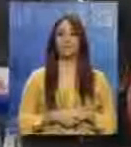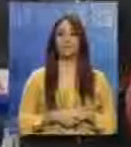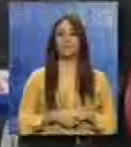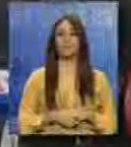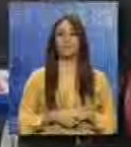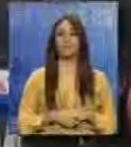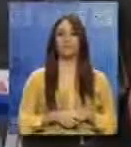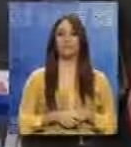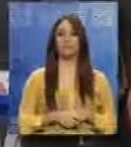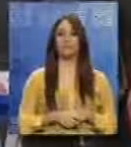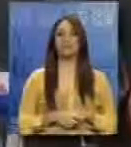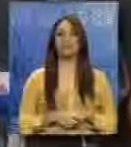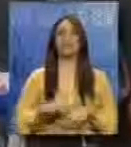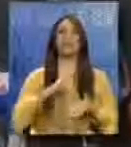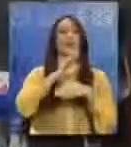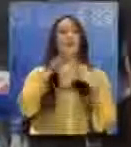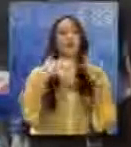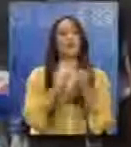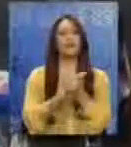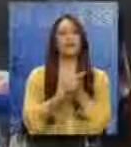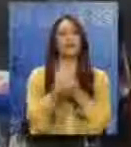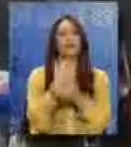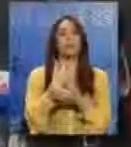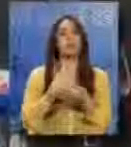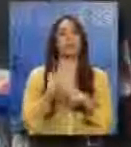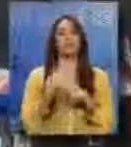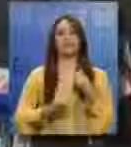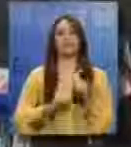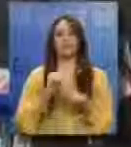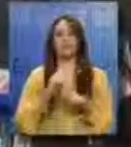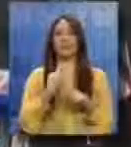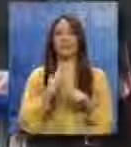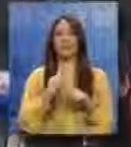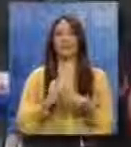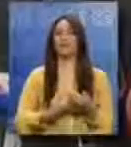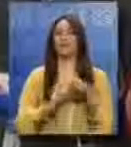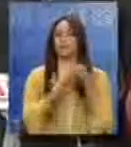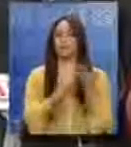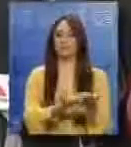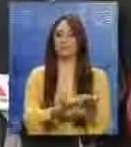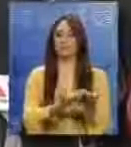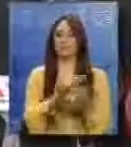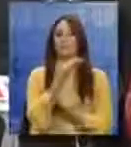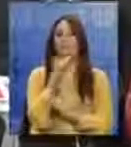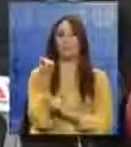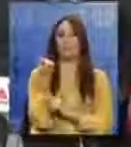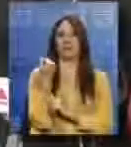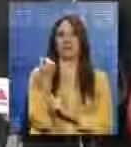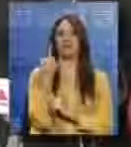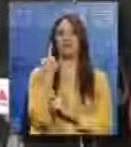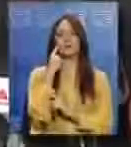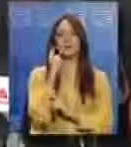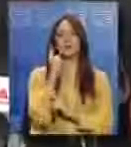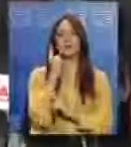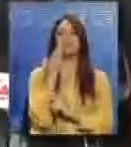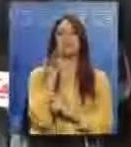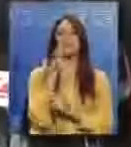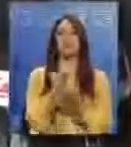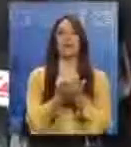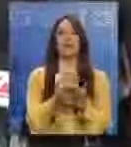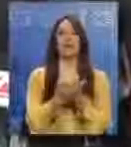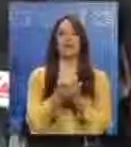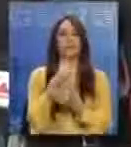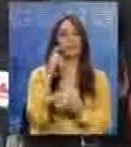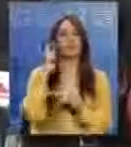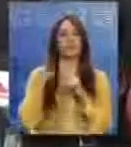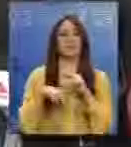todos los medios a nuestro alcance para promover la mejora del desempeño de la economía